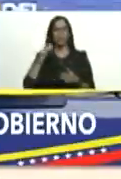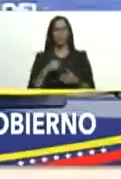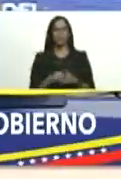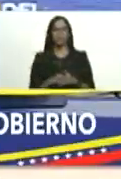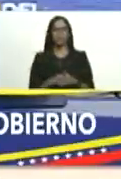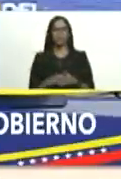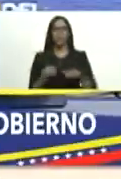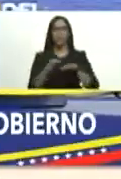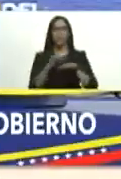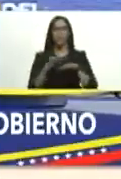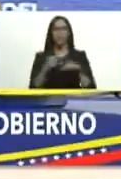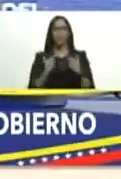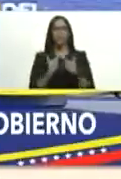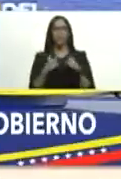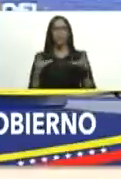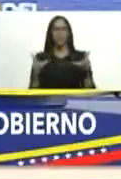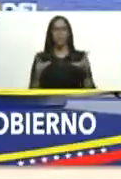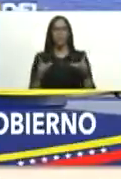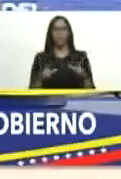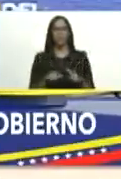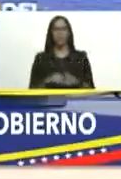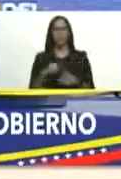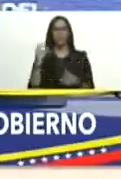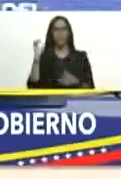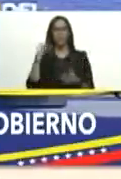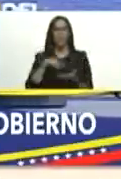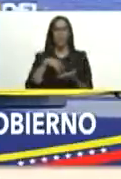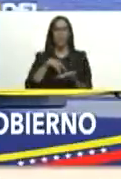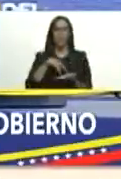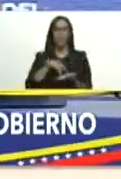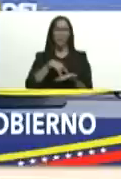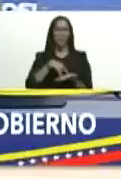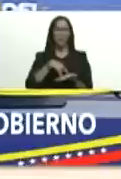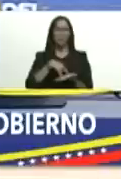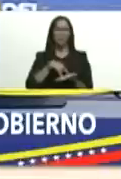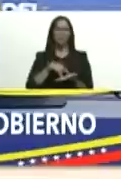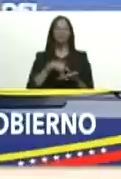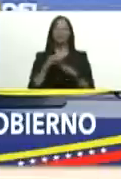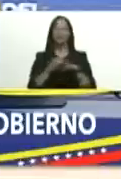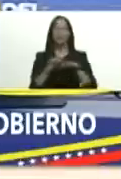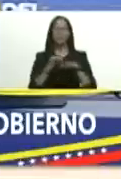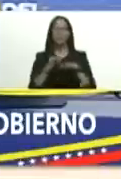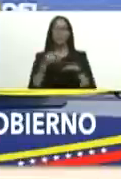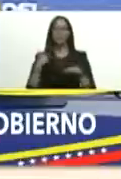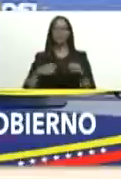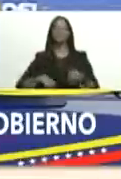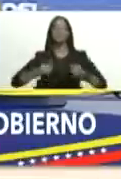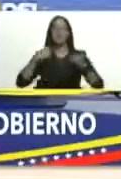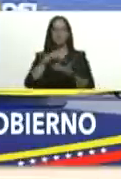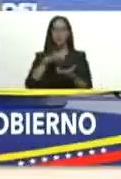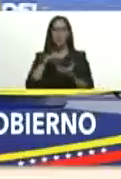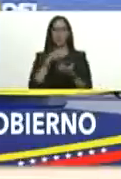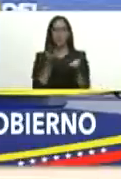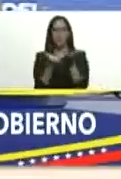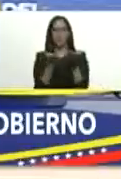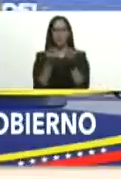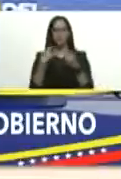Municipio Libertador, de Carabobo. Son los municipios que más afectados están por el servicio del